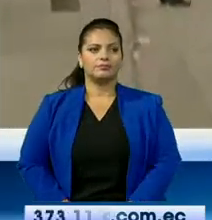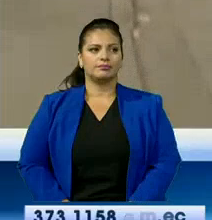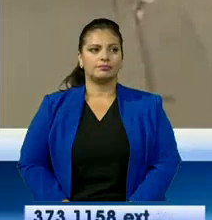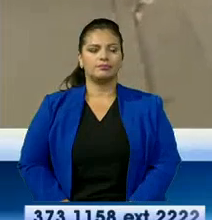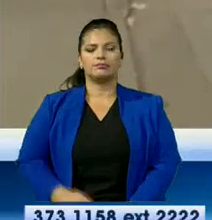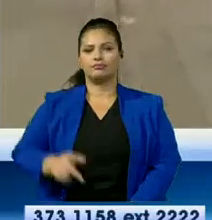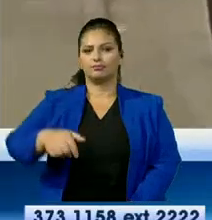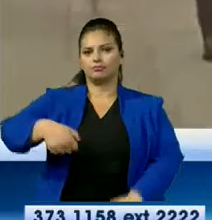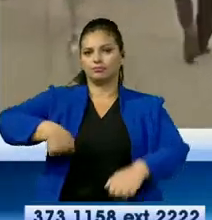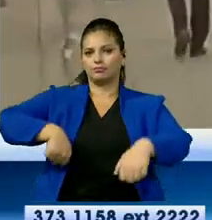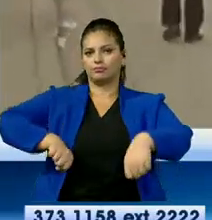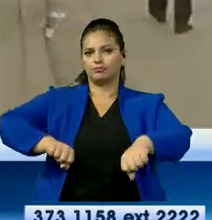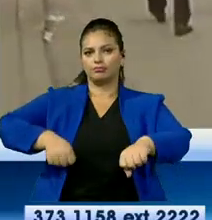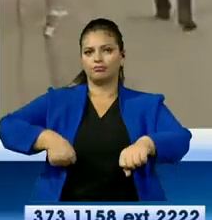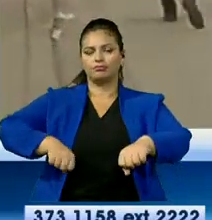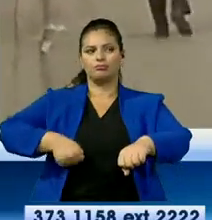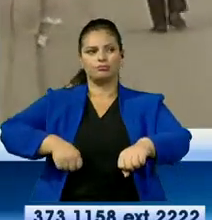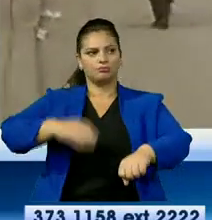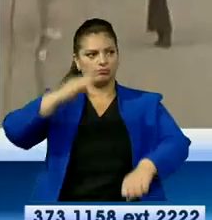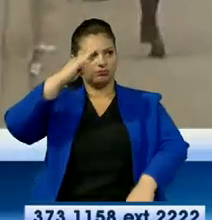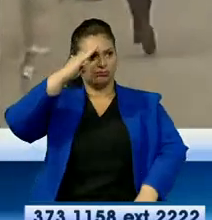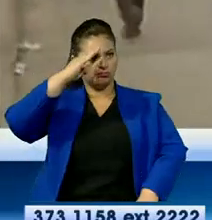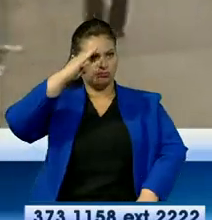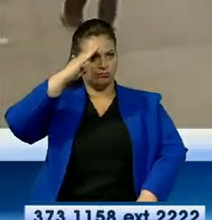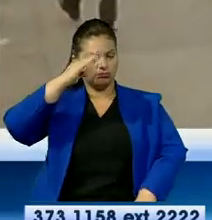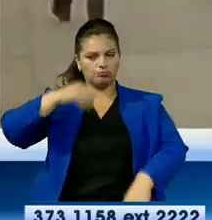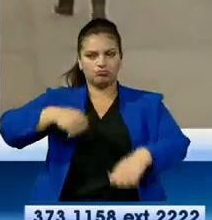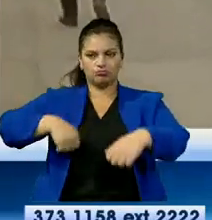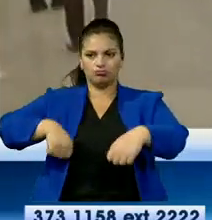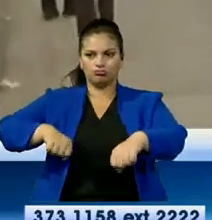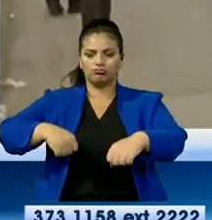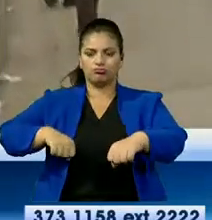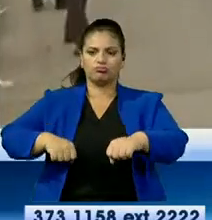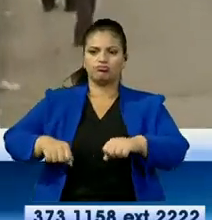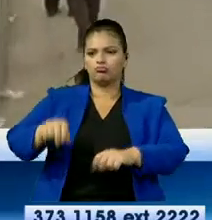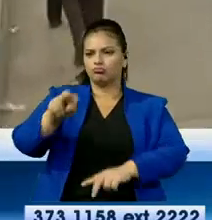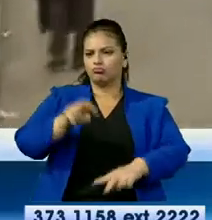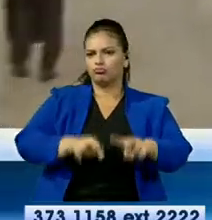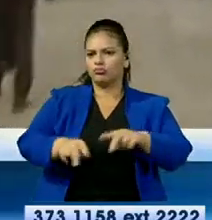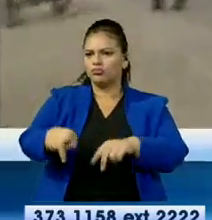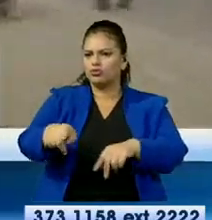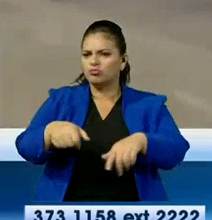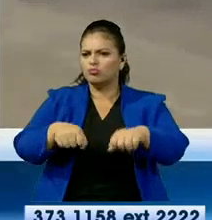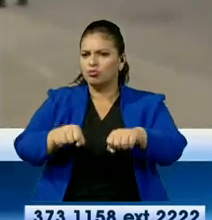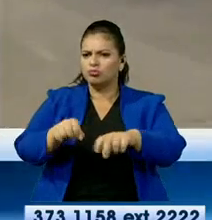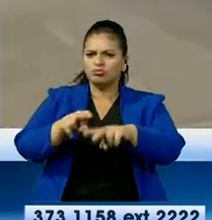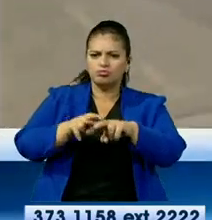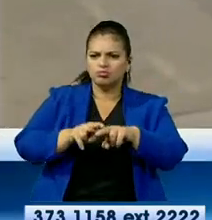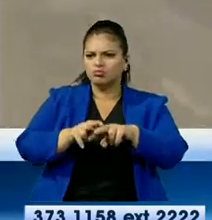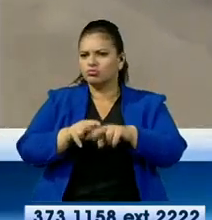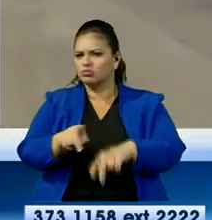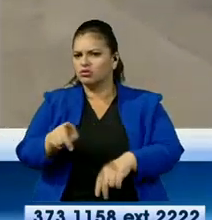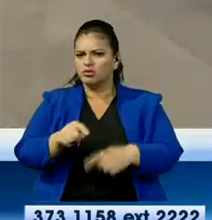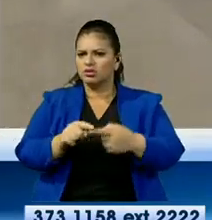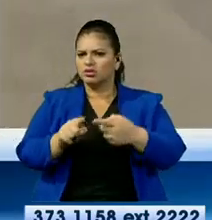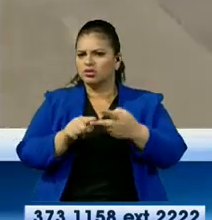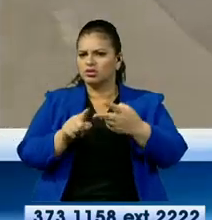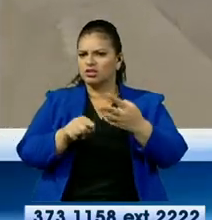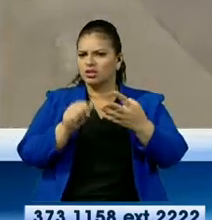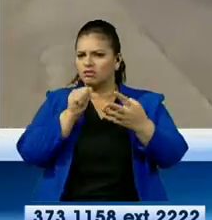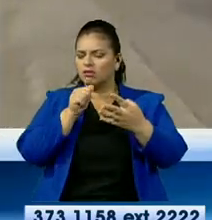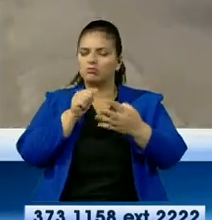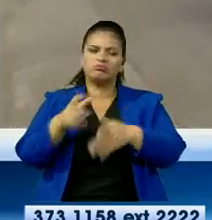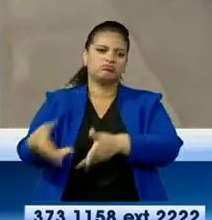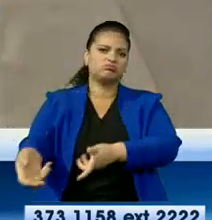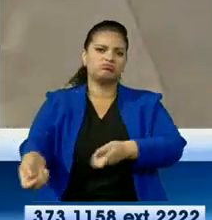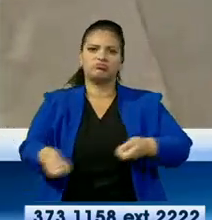motocicletas que en su momento fueron detenidas para proceder con una respectiva revisión para de pronto